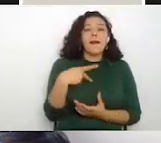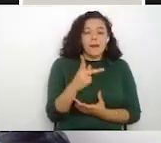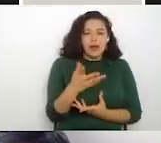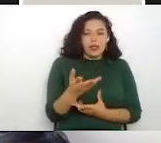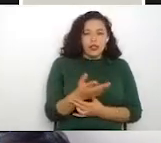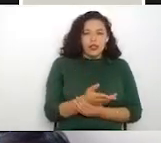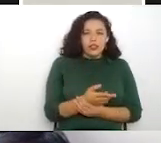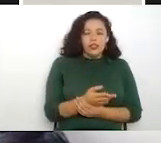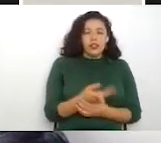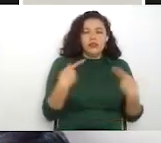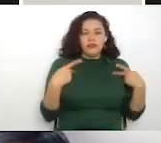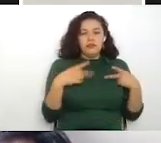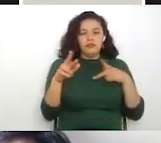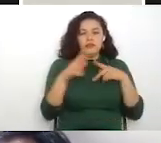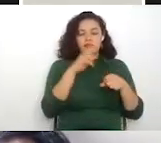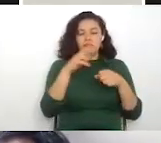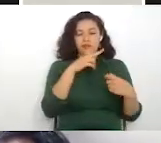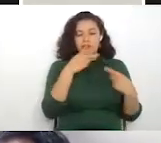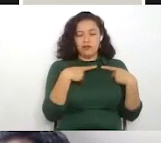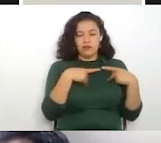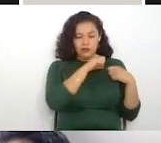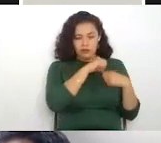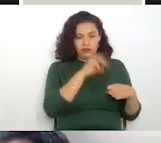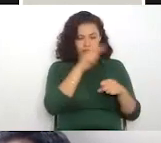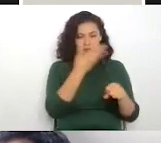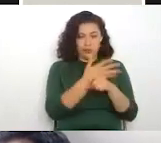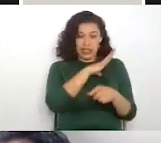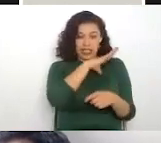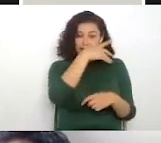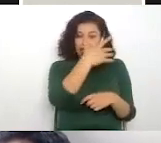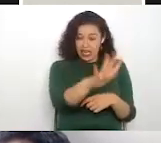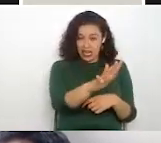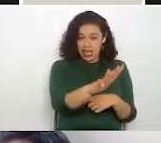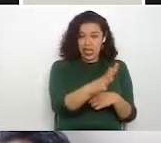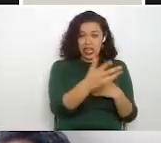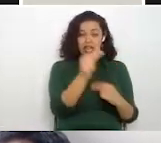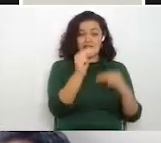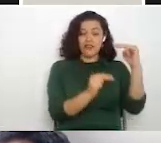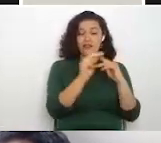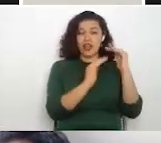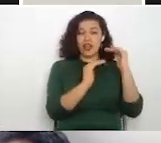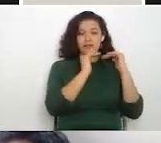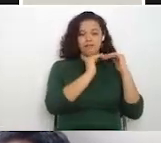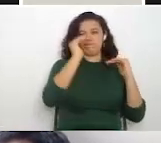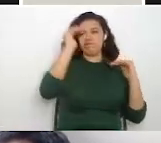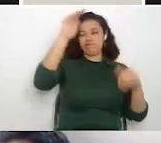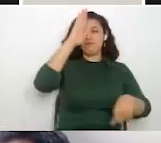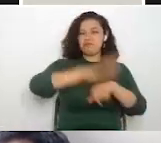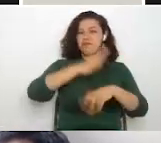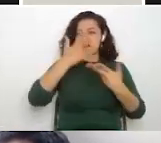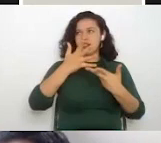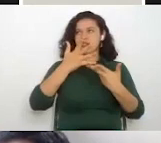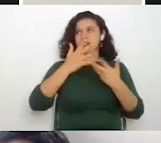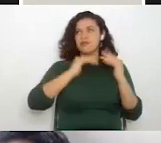es el responsable global es digamos, quien en jerarquía tendría el mayor peso, generalmente,